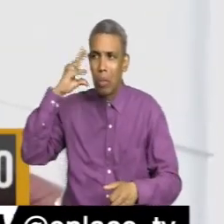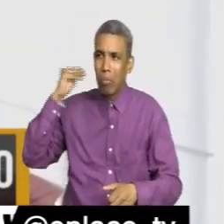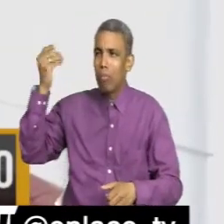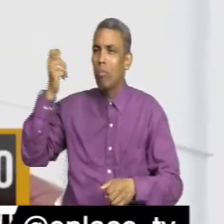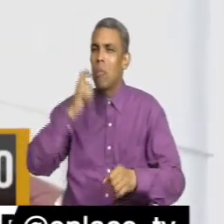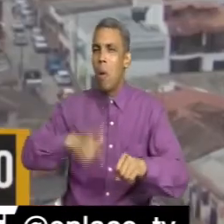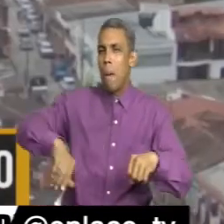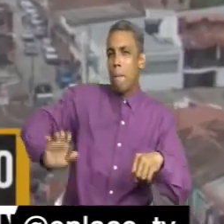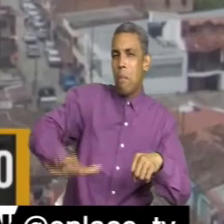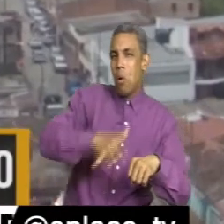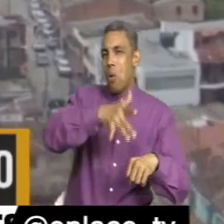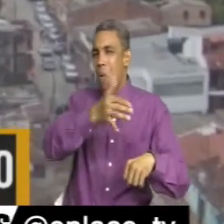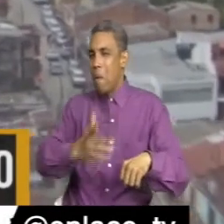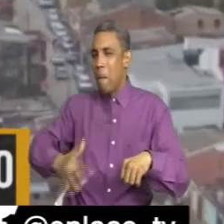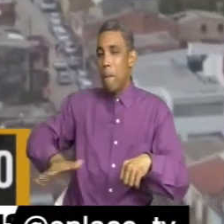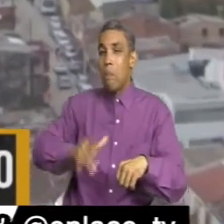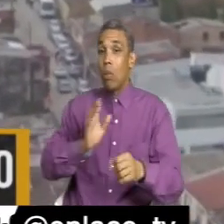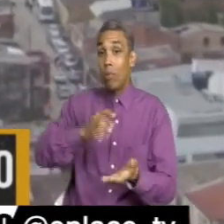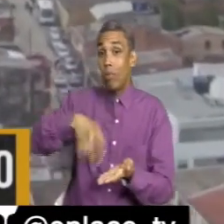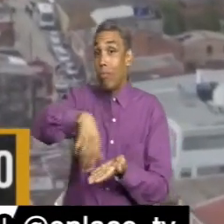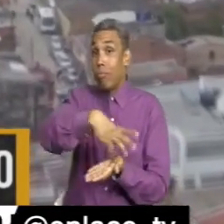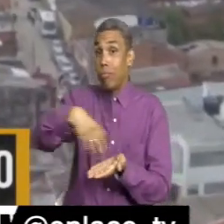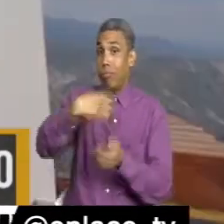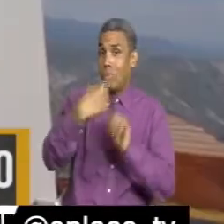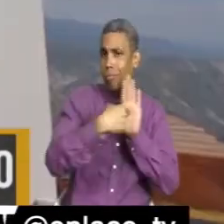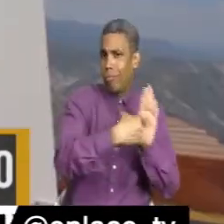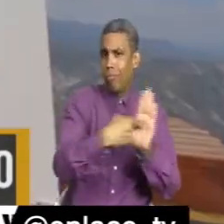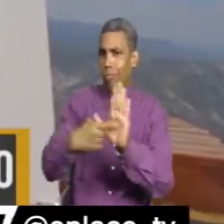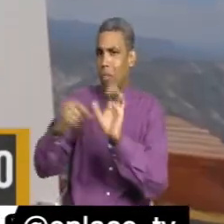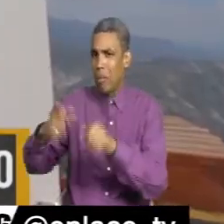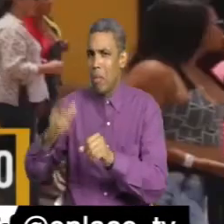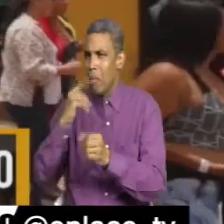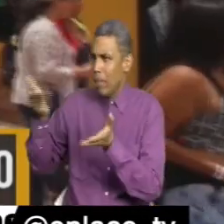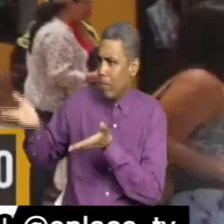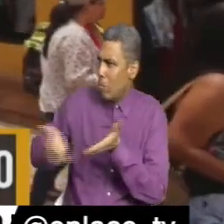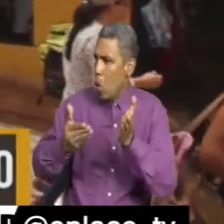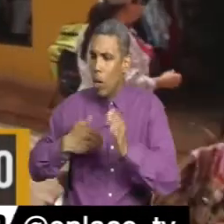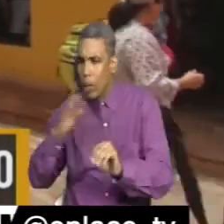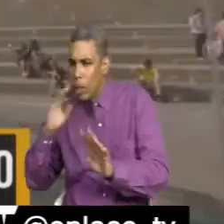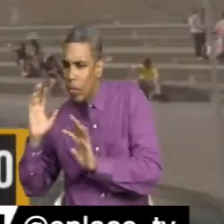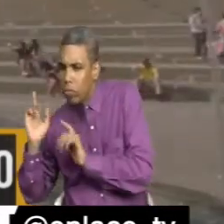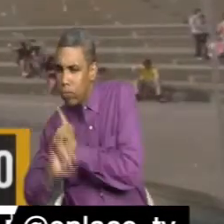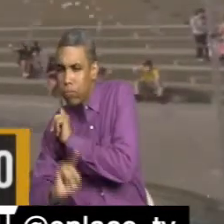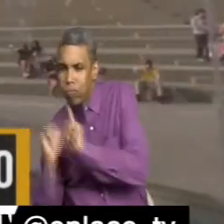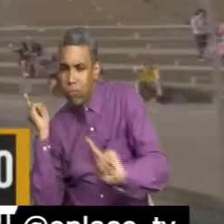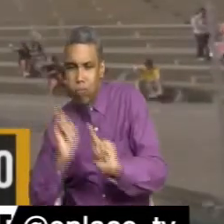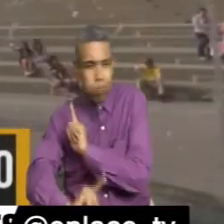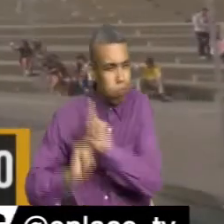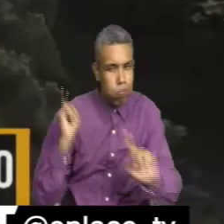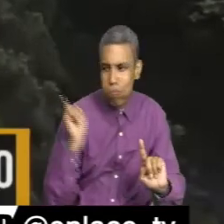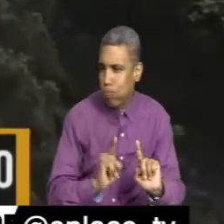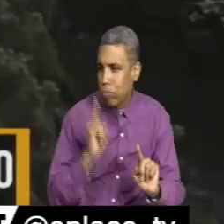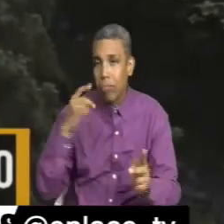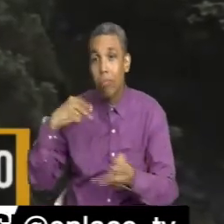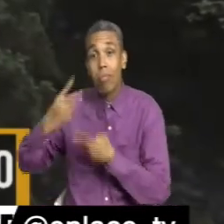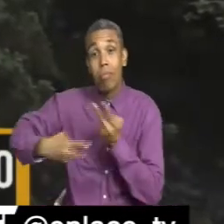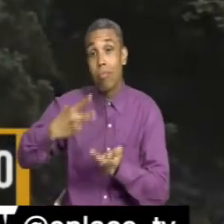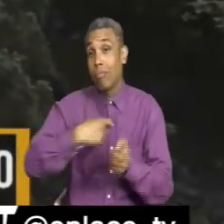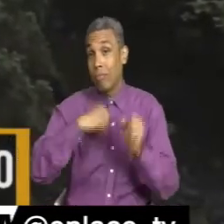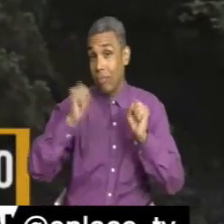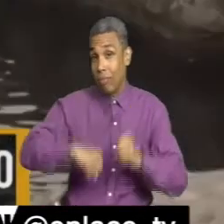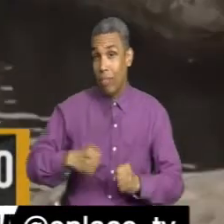ofrece Santander. Y es que Santander, por ejemplo, se ha consolidado como destino para Colombia y el mundo por sus atractivos turísticos,